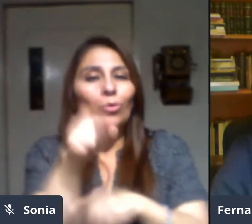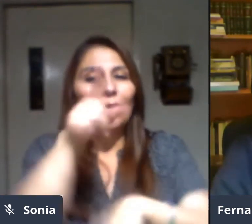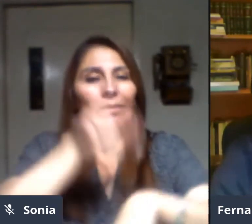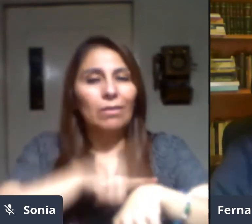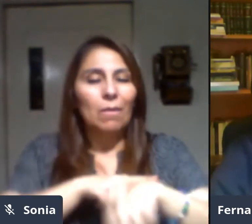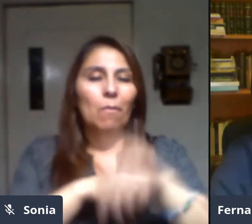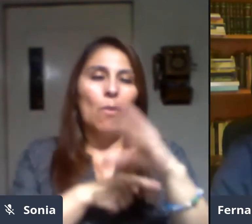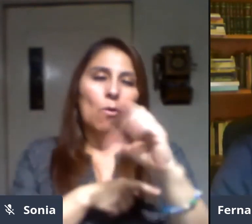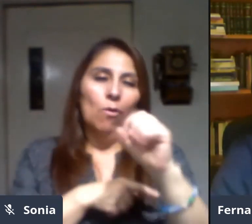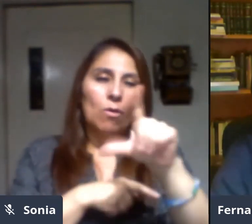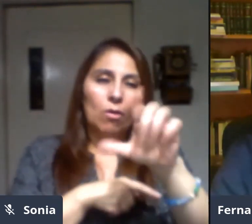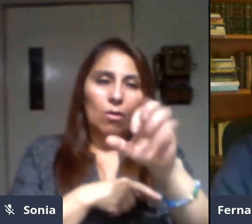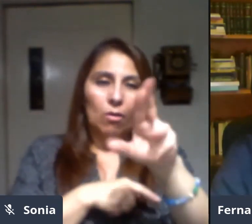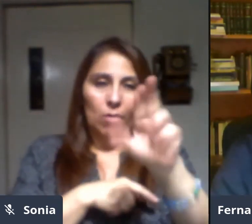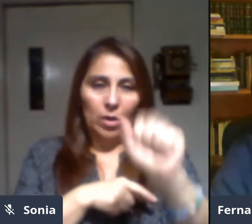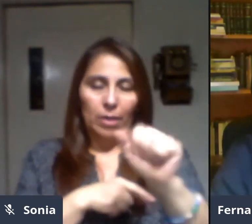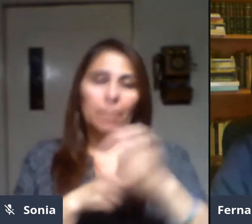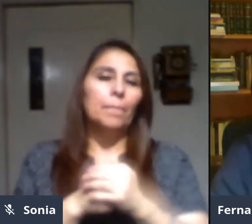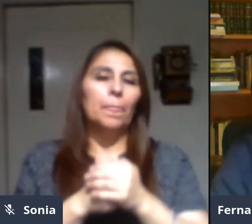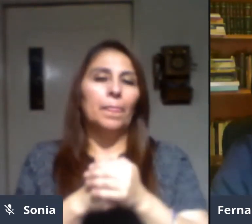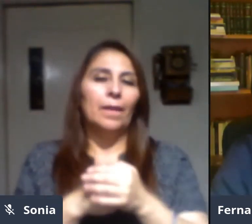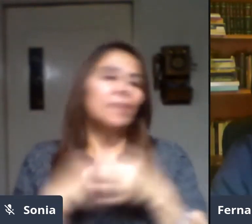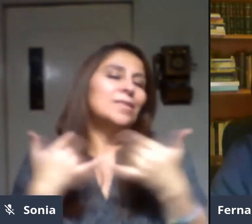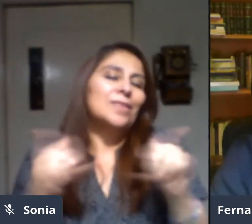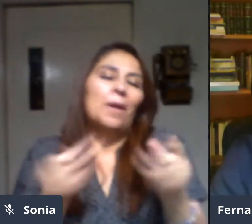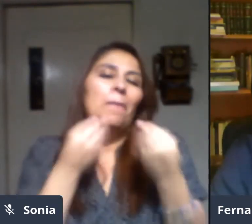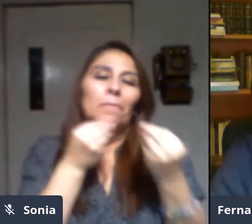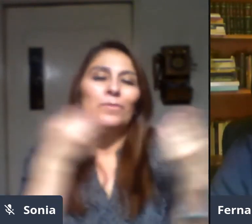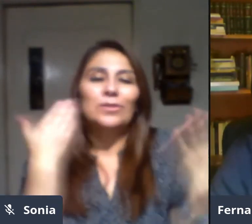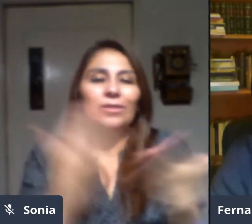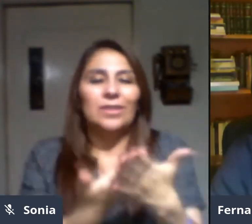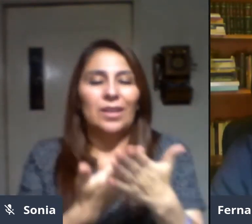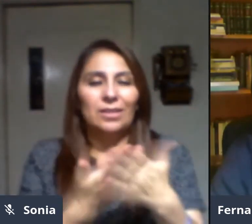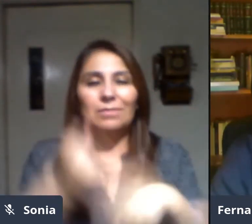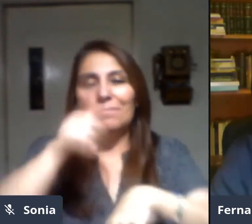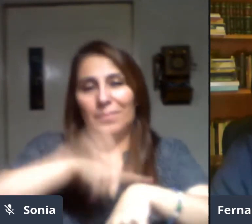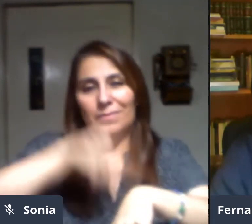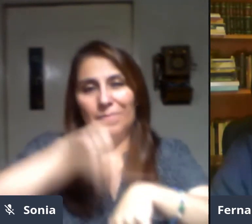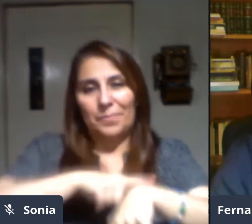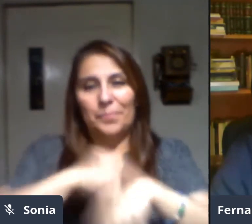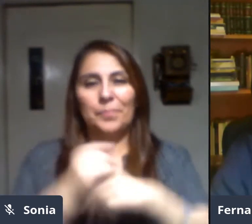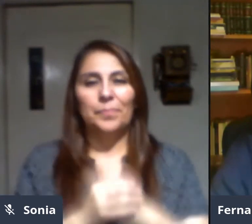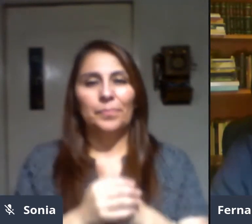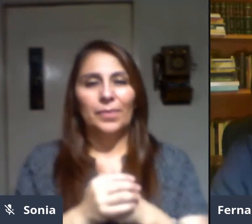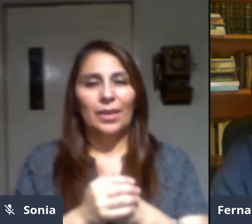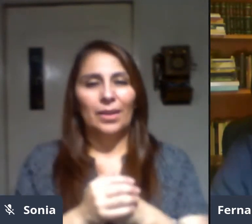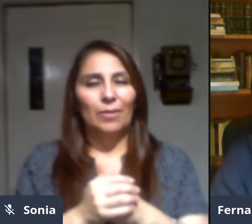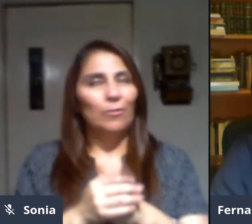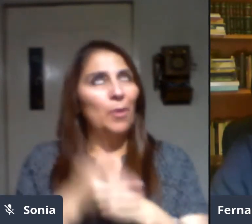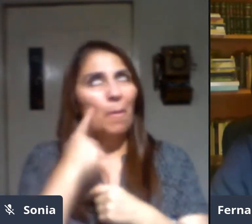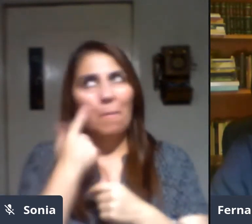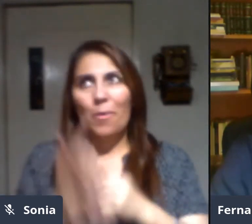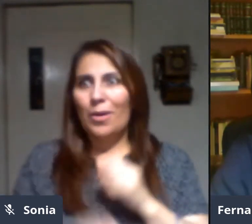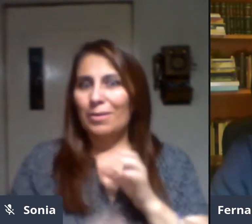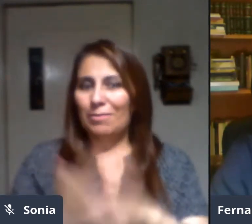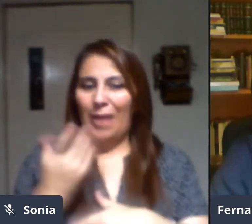ya hay muchas gracias por este momento de verdad fue muy fructífero enriquecedor